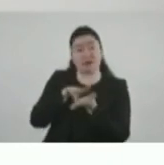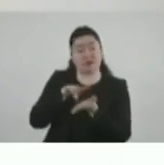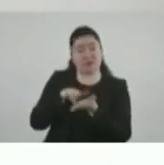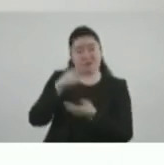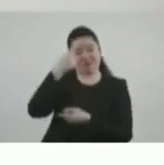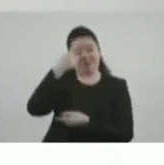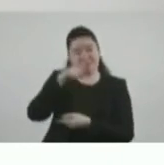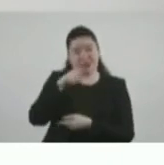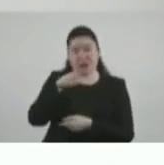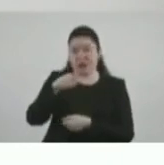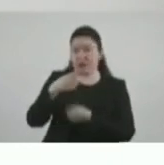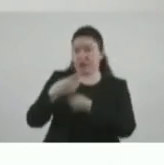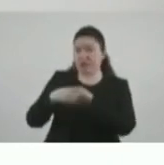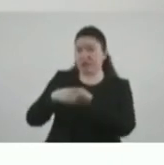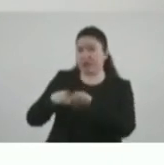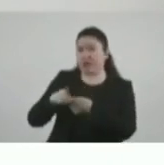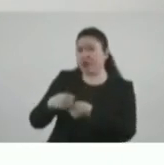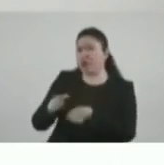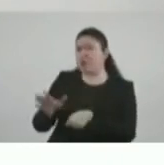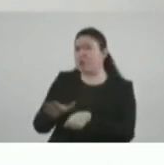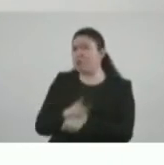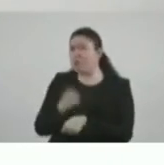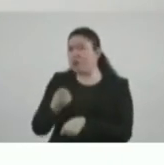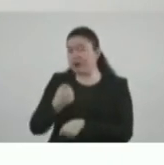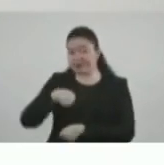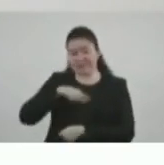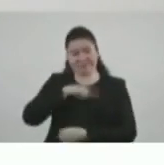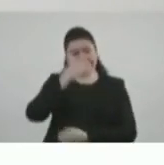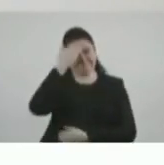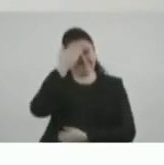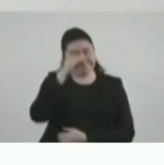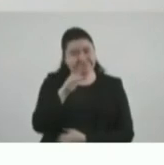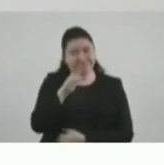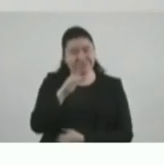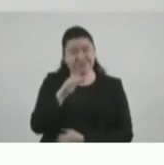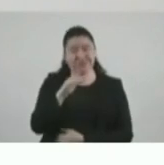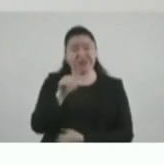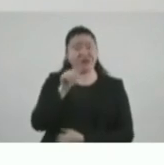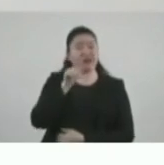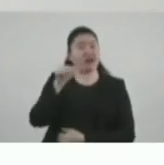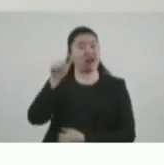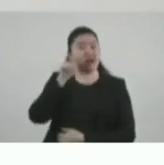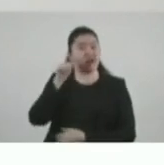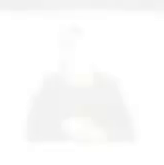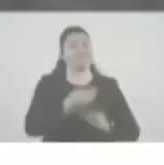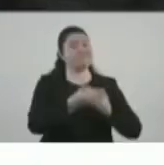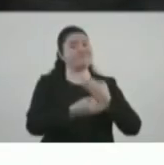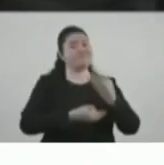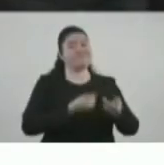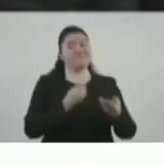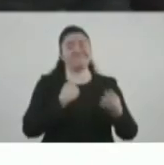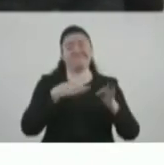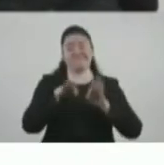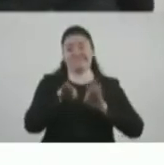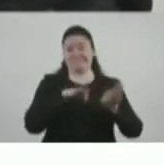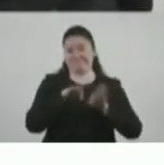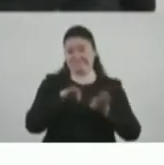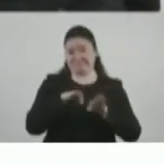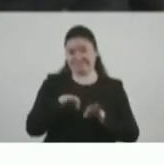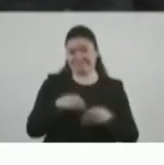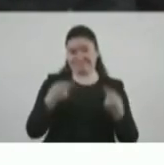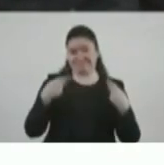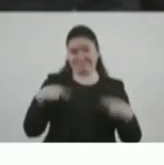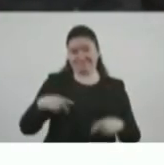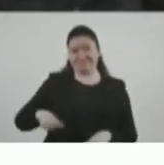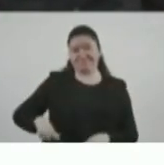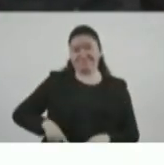determinar la causa del daño estructural que sucedió el día de ayer. Pero también es indispensable